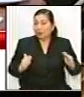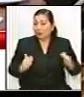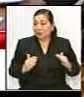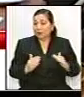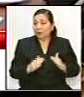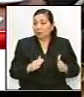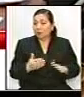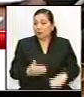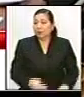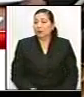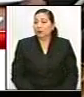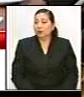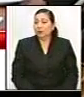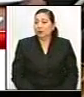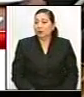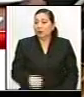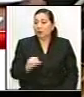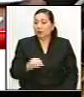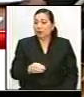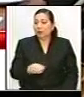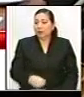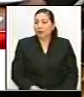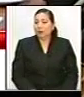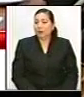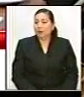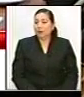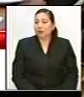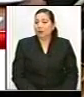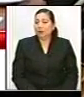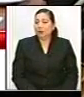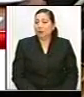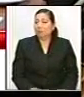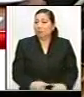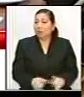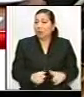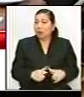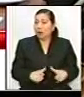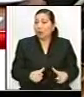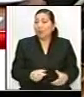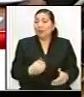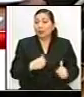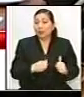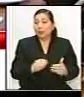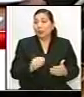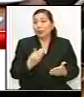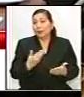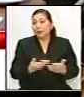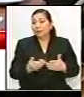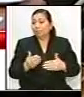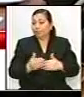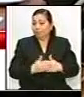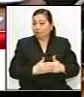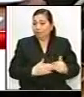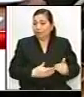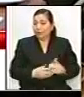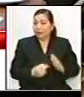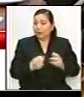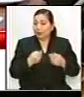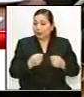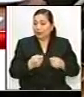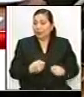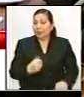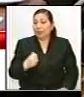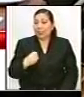sus muertitos les están velando encima las piedritas. Pero ahora, el local que estamos construyendo, gracias a Dios, que lo presioné a